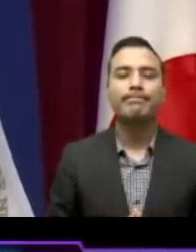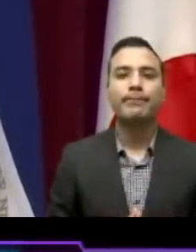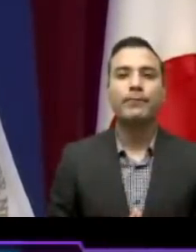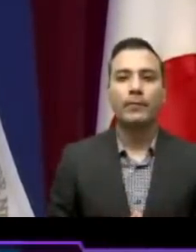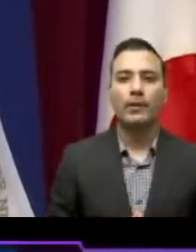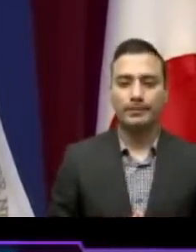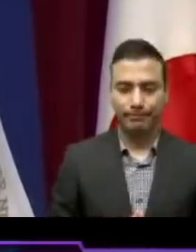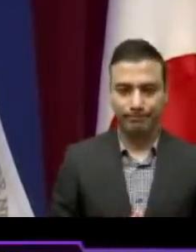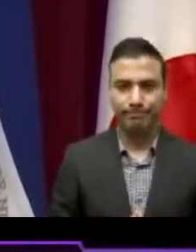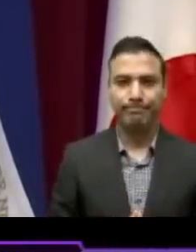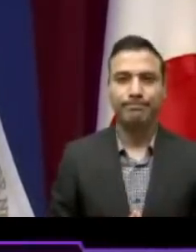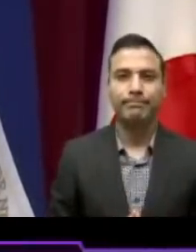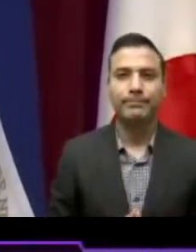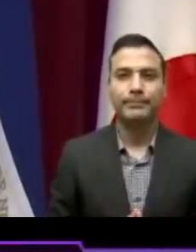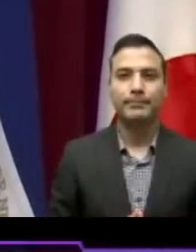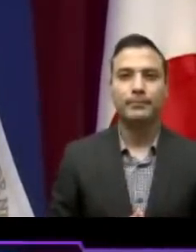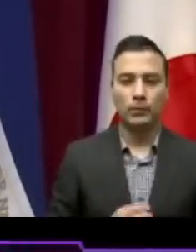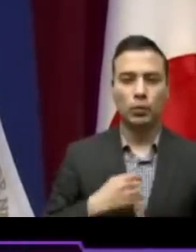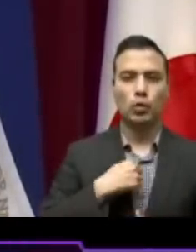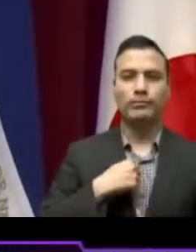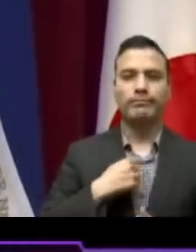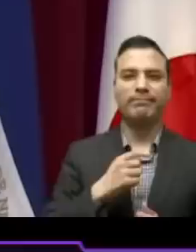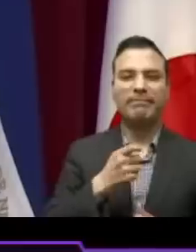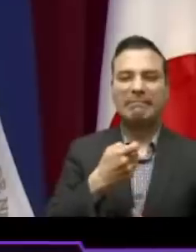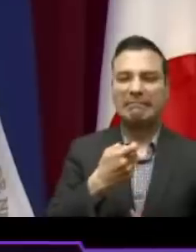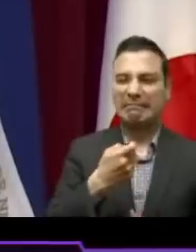un ejercicio de Rebeldía